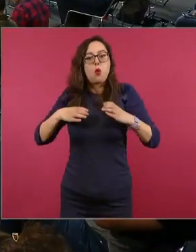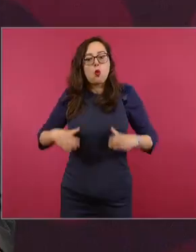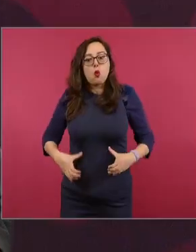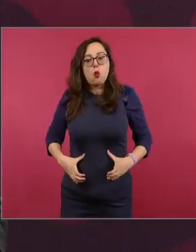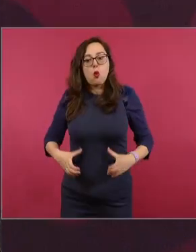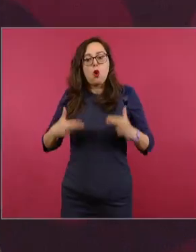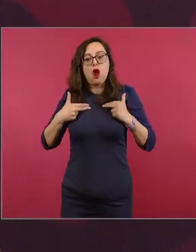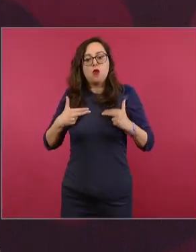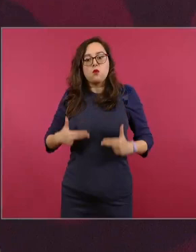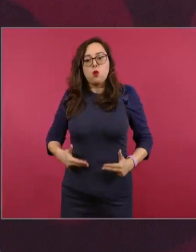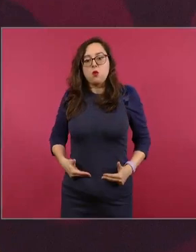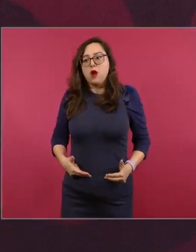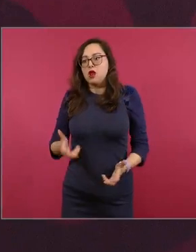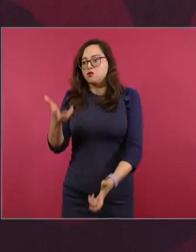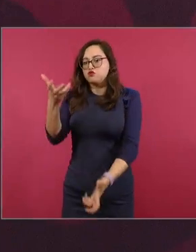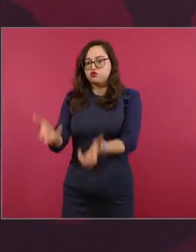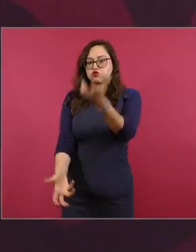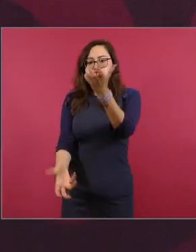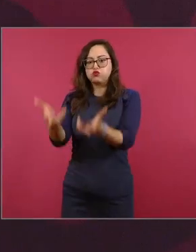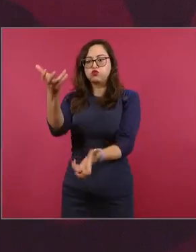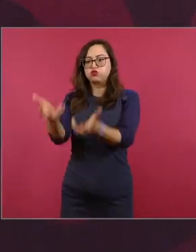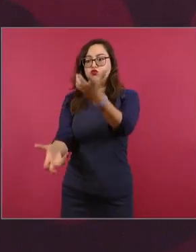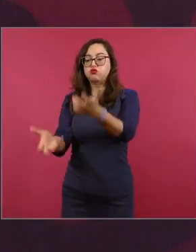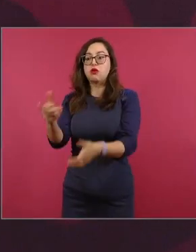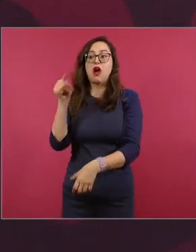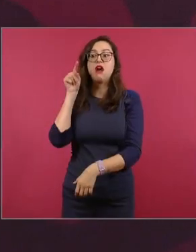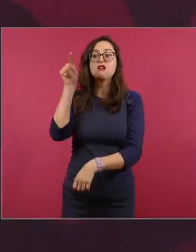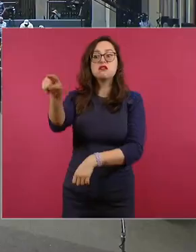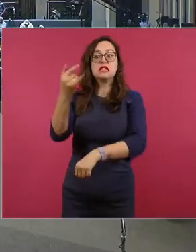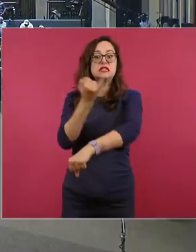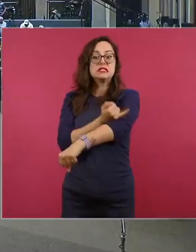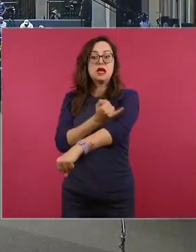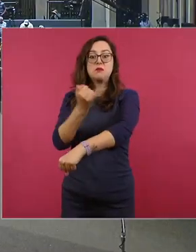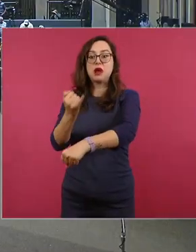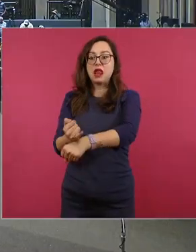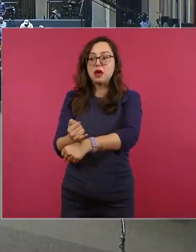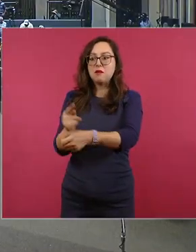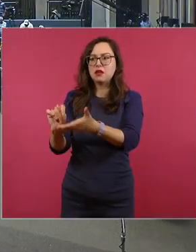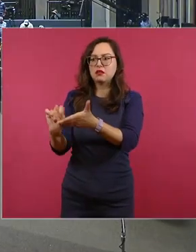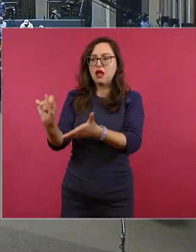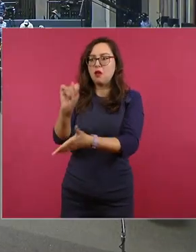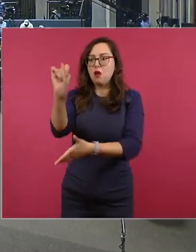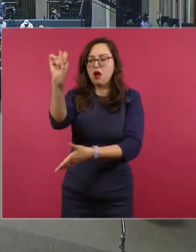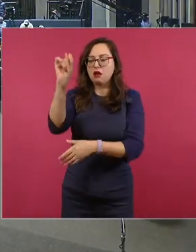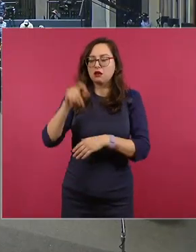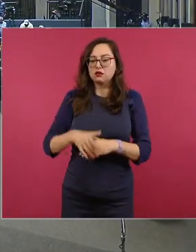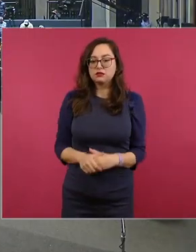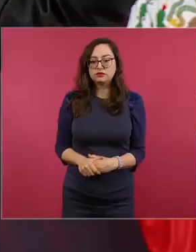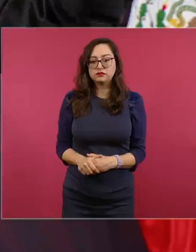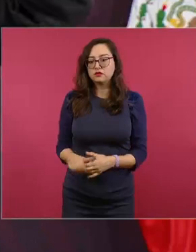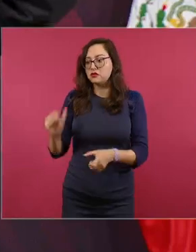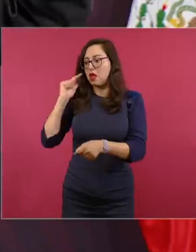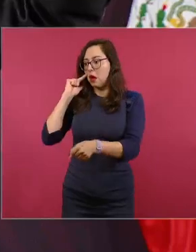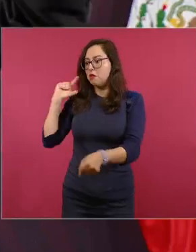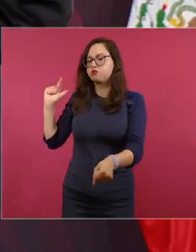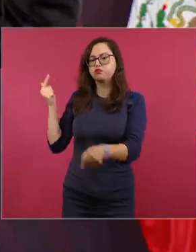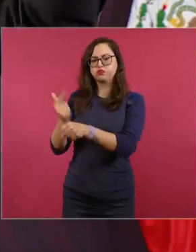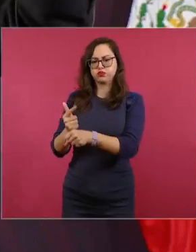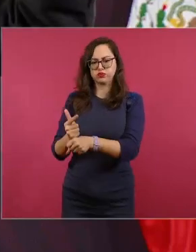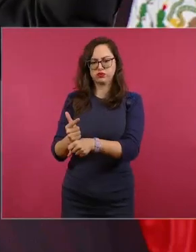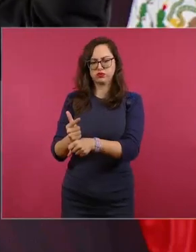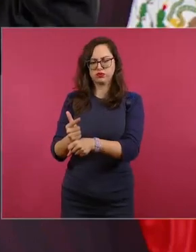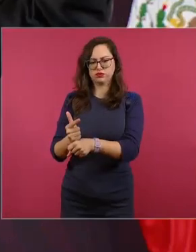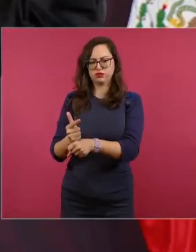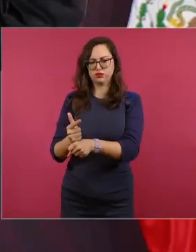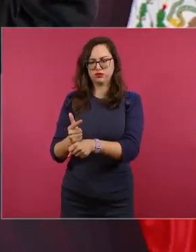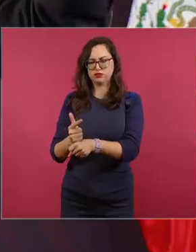en los límites de Iztapalapa contra. A partir de ahí, porque además es